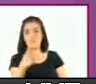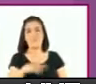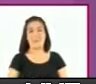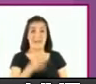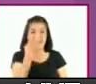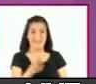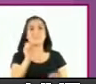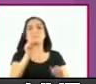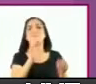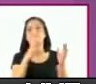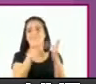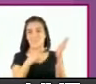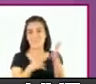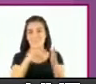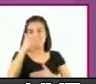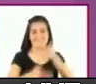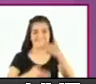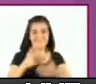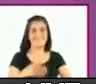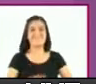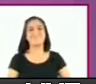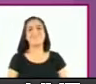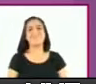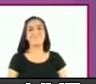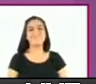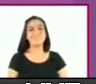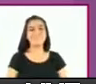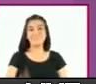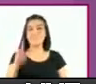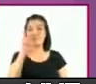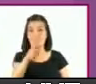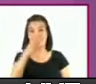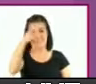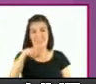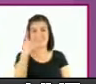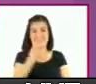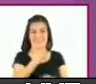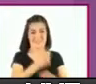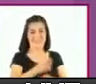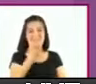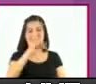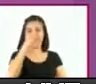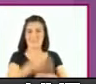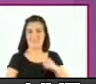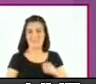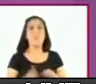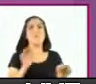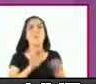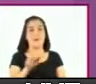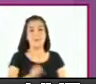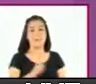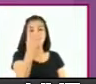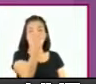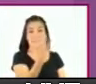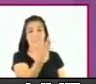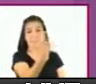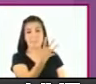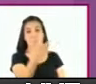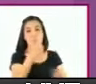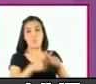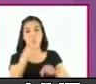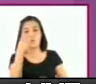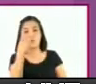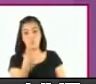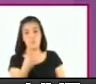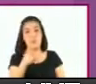Esta es la regla de la sucesión. Observa que para el primer término tenemos 5 por 1